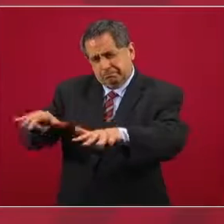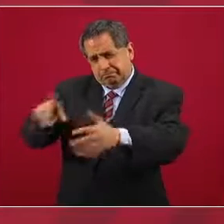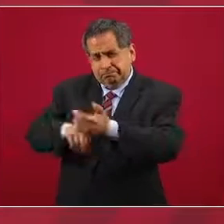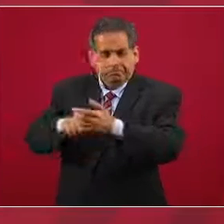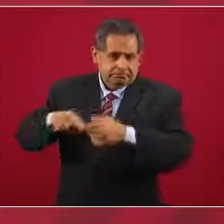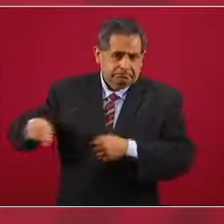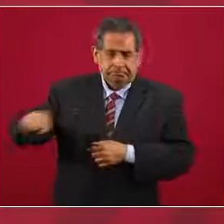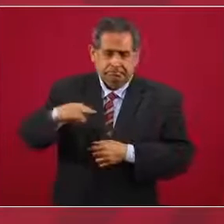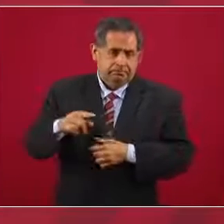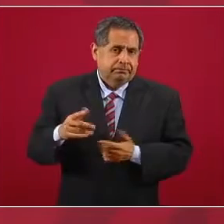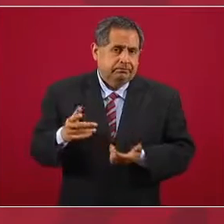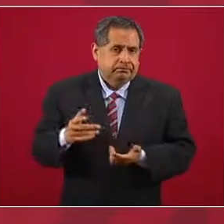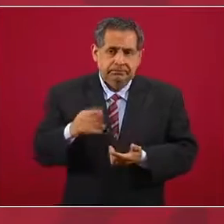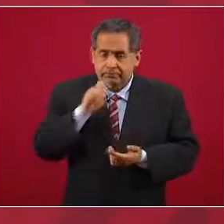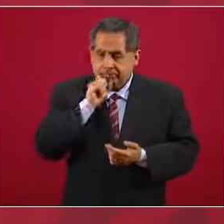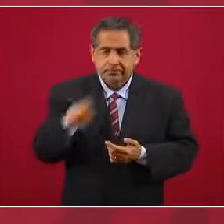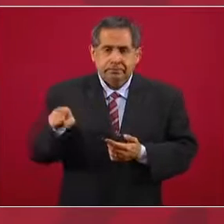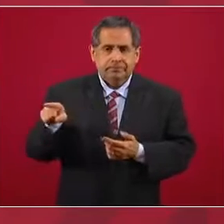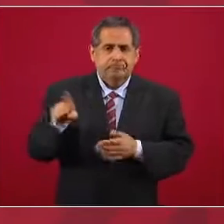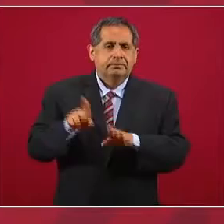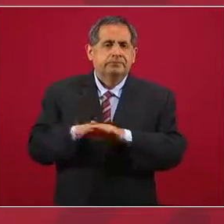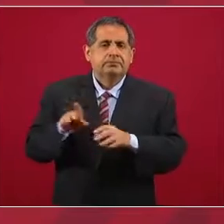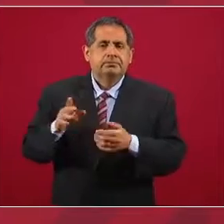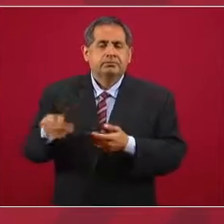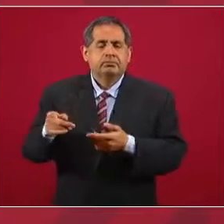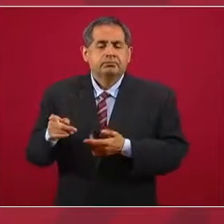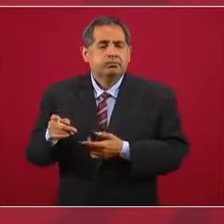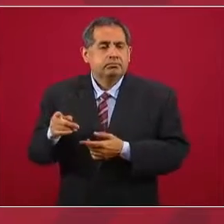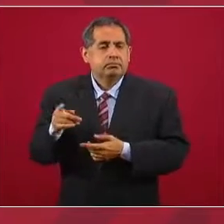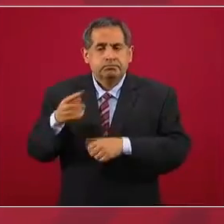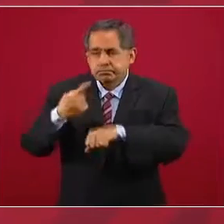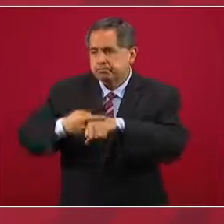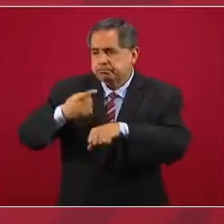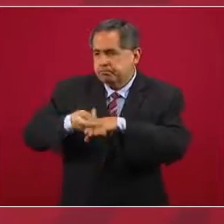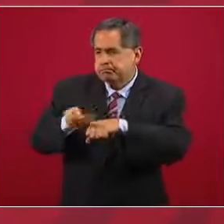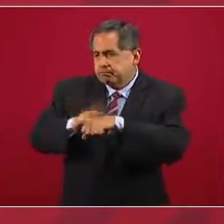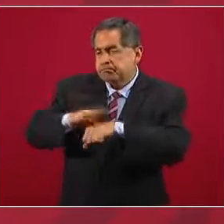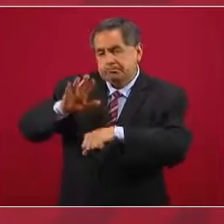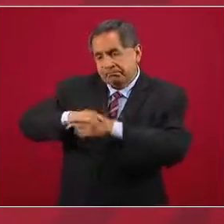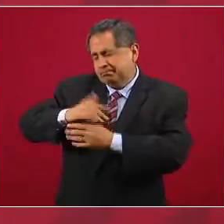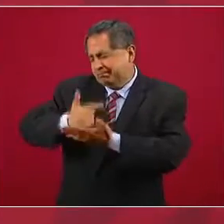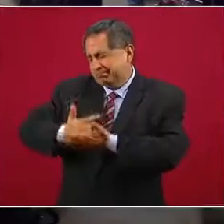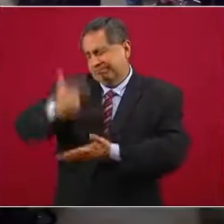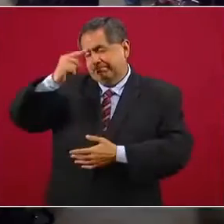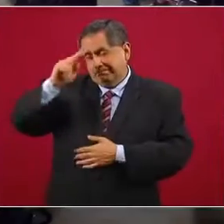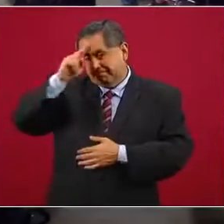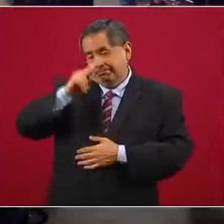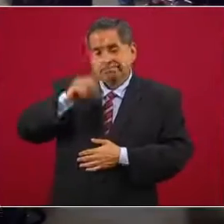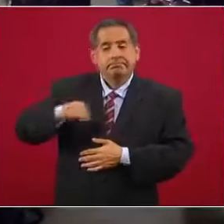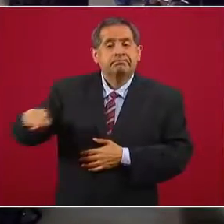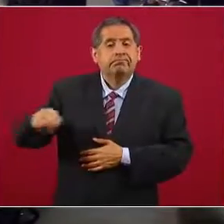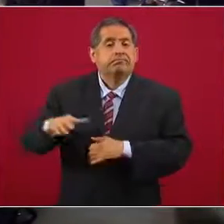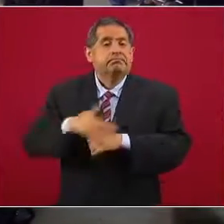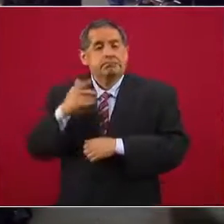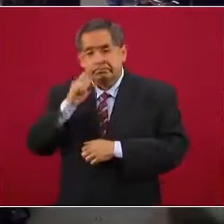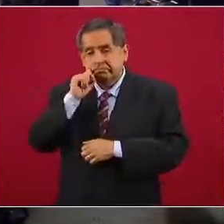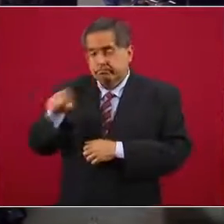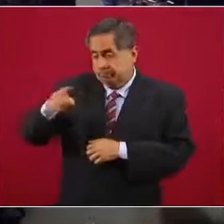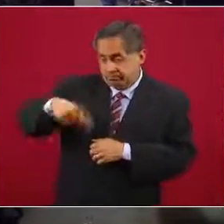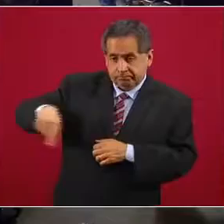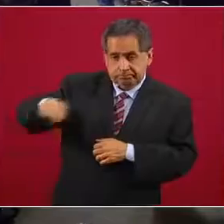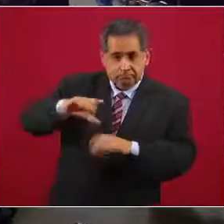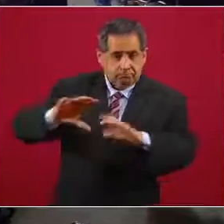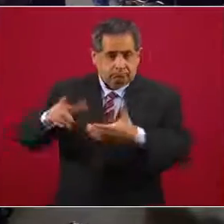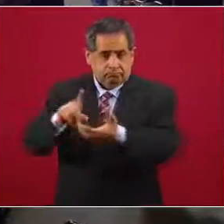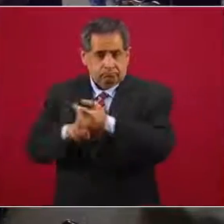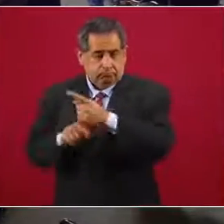Desde luego, además, donde predominó la ocurrencia de enfermedad más grave, precisamente porque también en estos